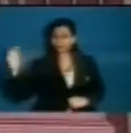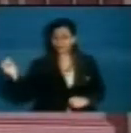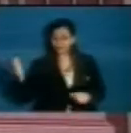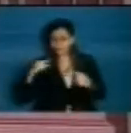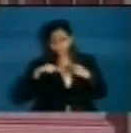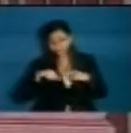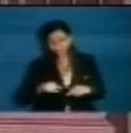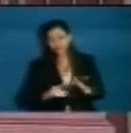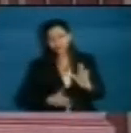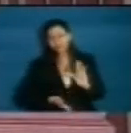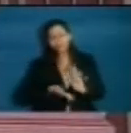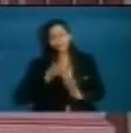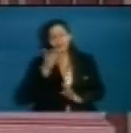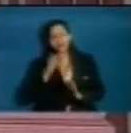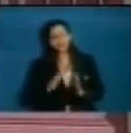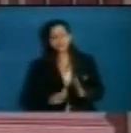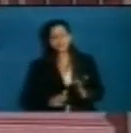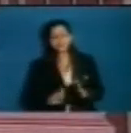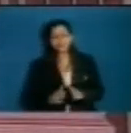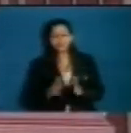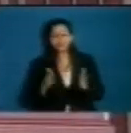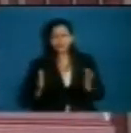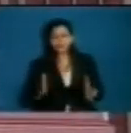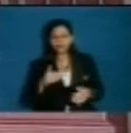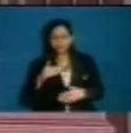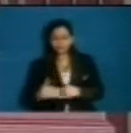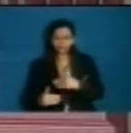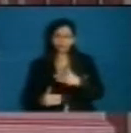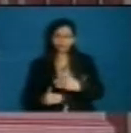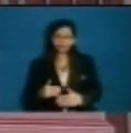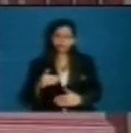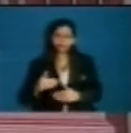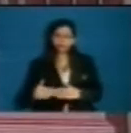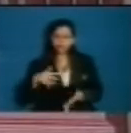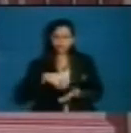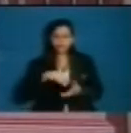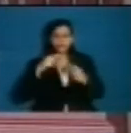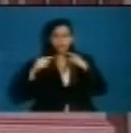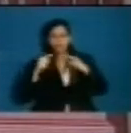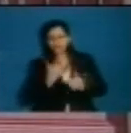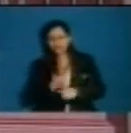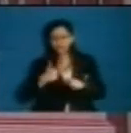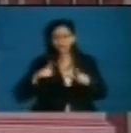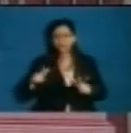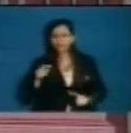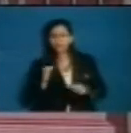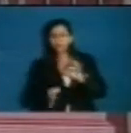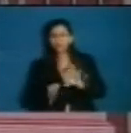a mayores niveles de progreso, de bienestar, de democracia, de justicia social,